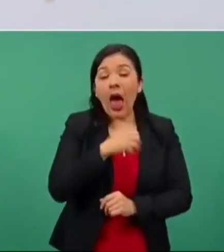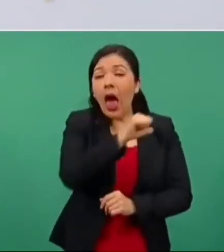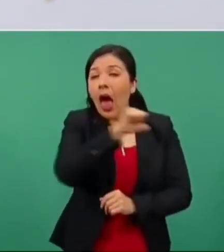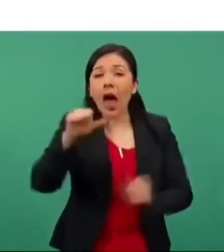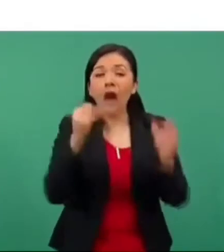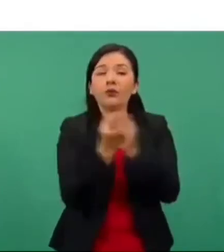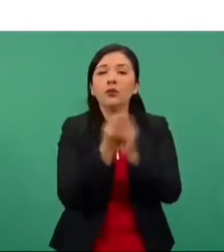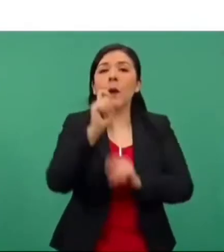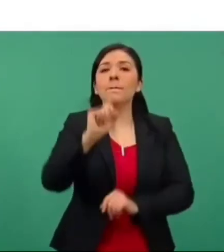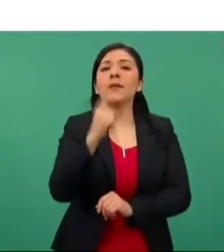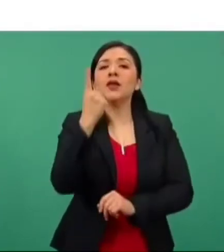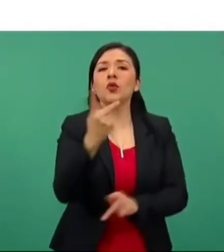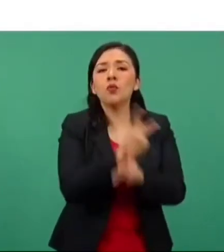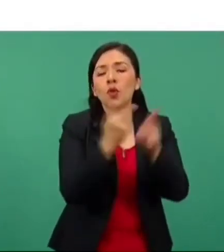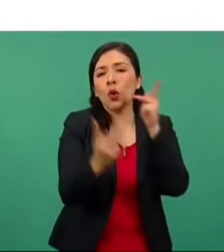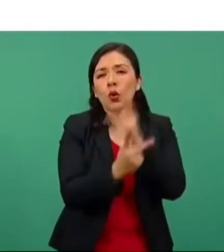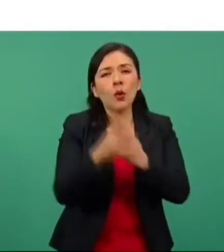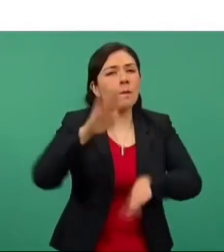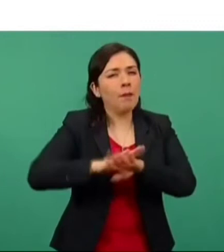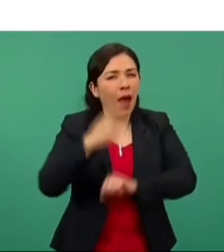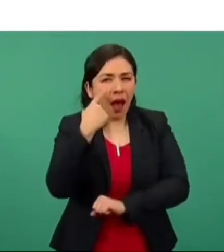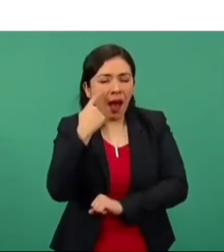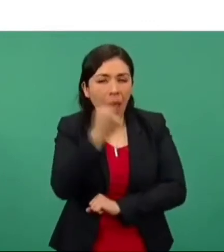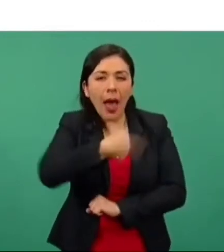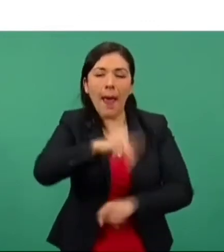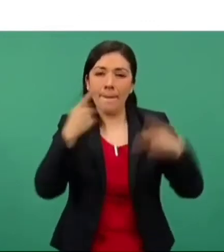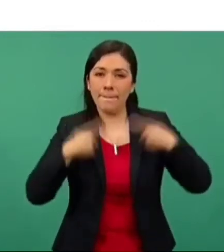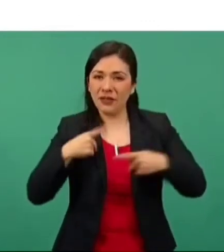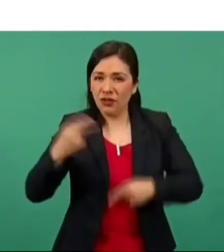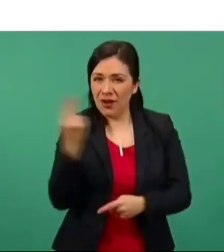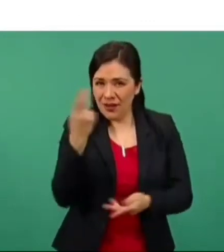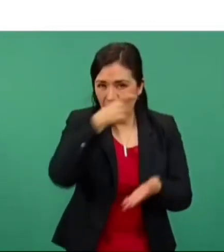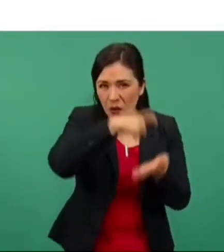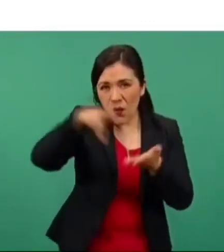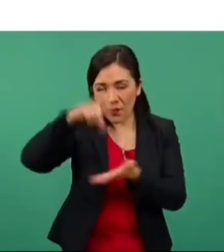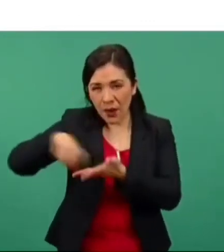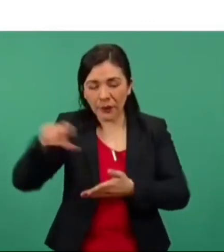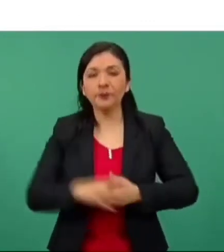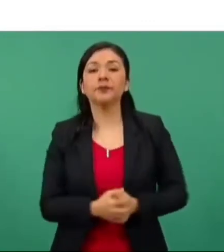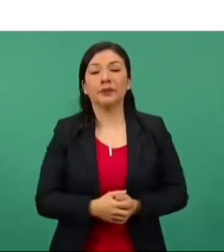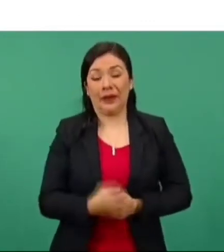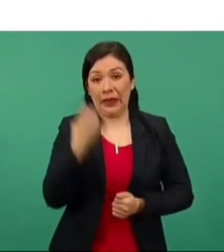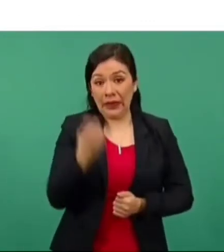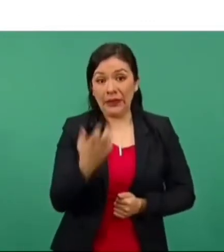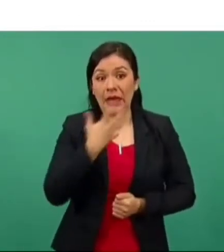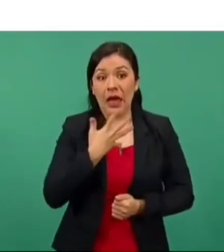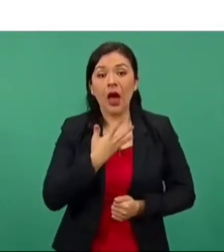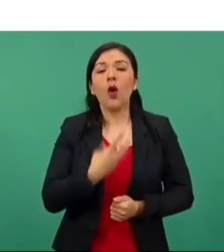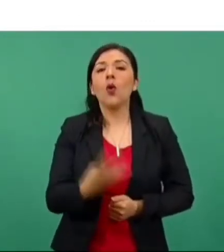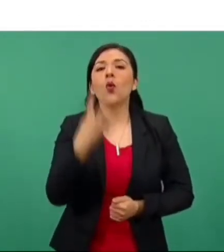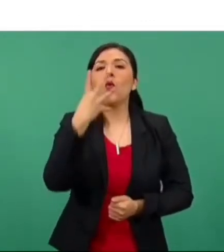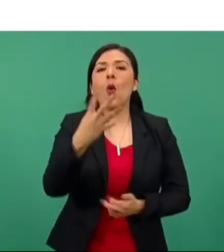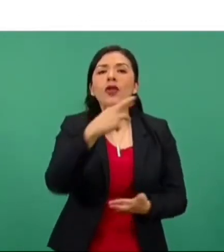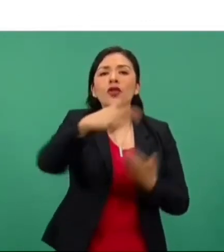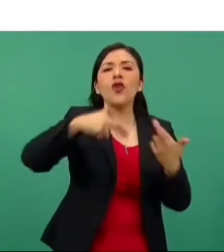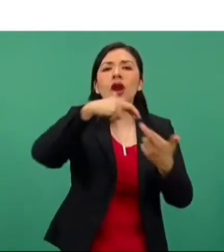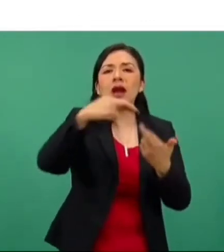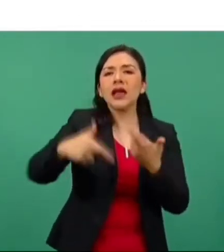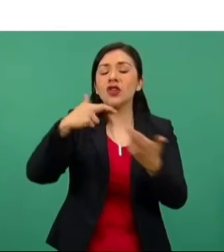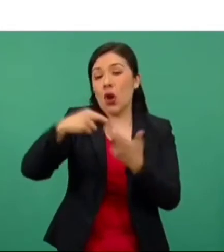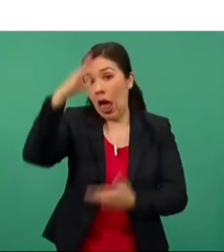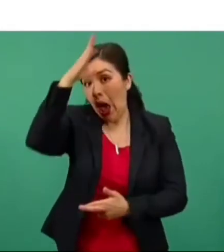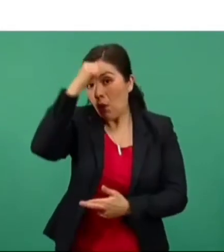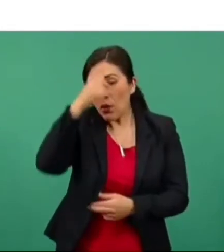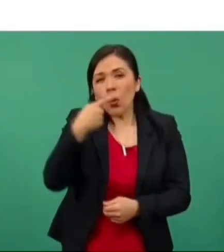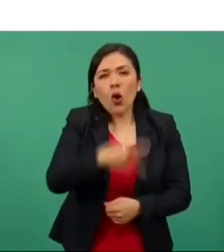productos de primera necesidad y es la comparación dentro de cuatro regiones, de acuerdo a la